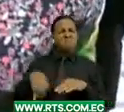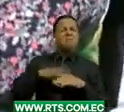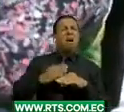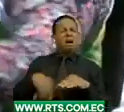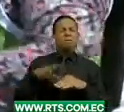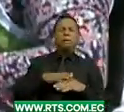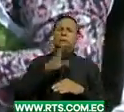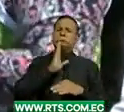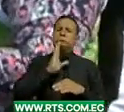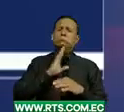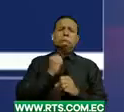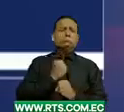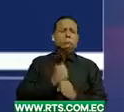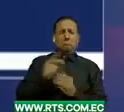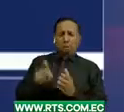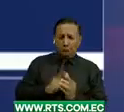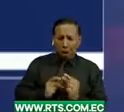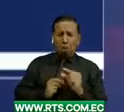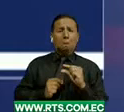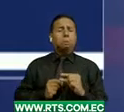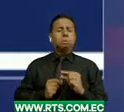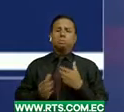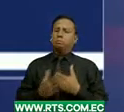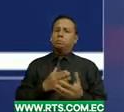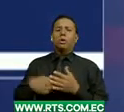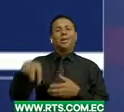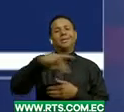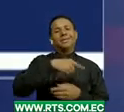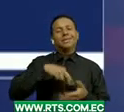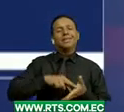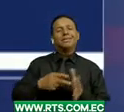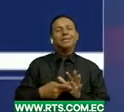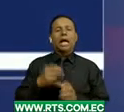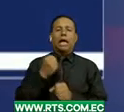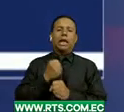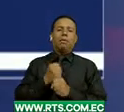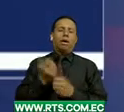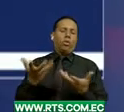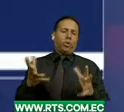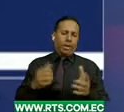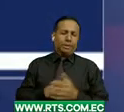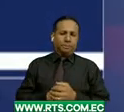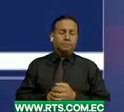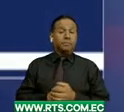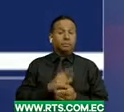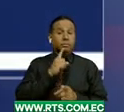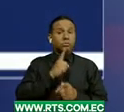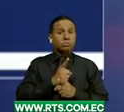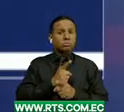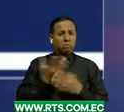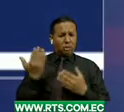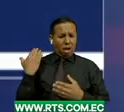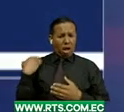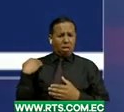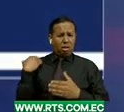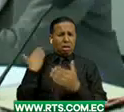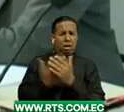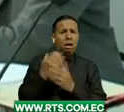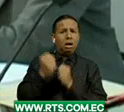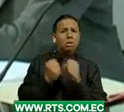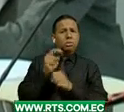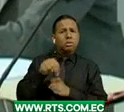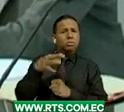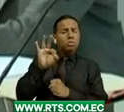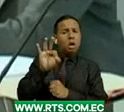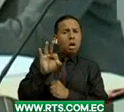trabajar horas adicionales además de en cuanto al desempleo se indica que es debajo de 4.6 por ciento 3.8 por ciento durante 2010 y 9 el